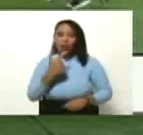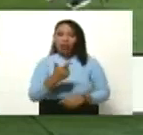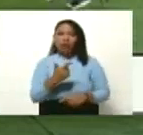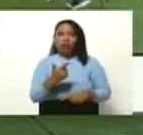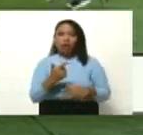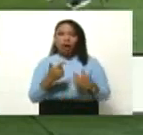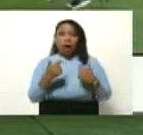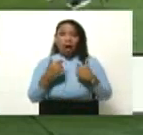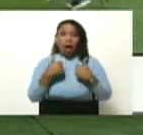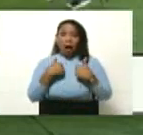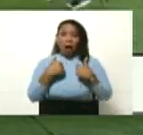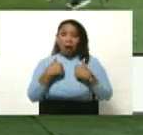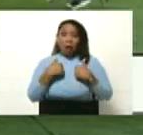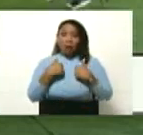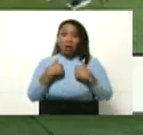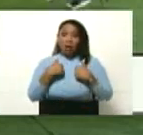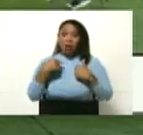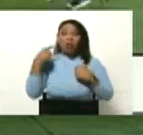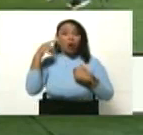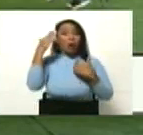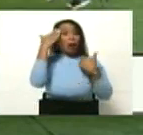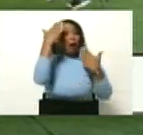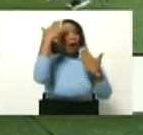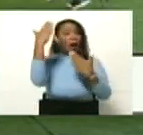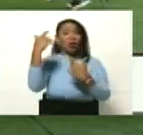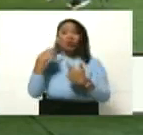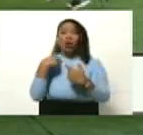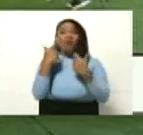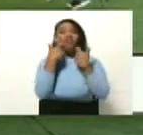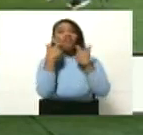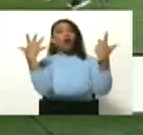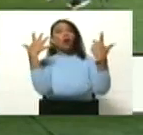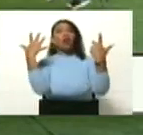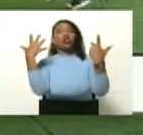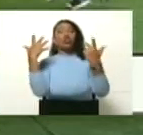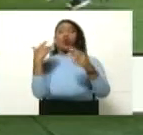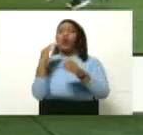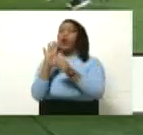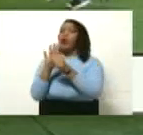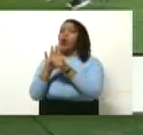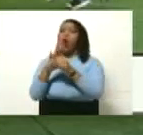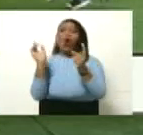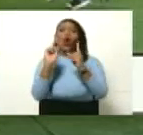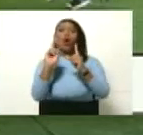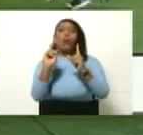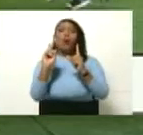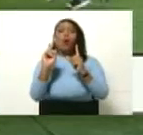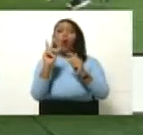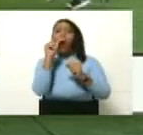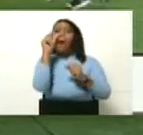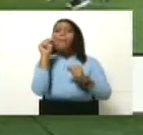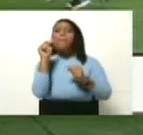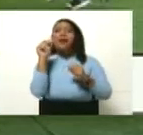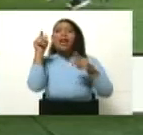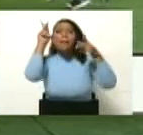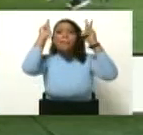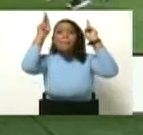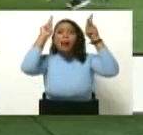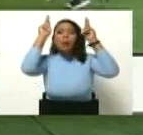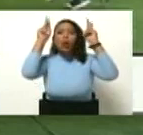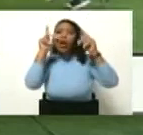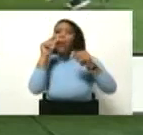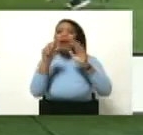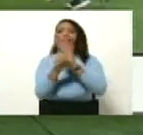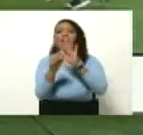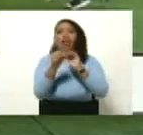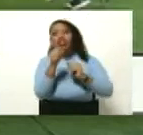no me vienen a saludar los presidentes porque yo sea, ¿cómo se llama el cantante este famoso? Bad Bunny. Me vienen a saludar porque